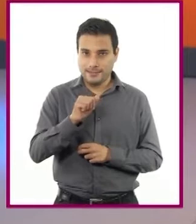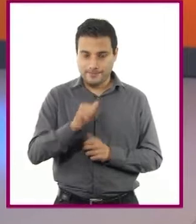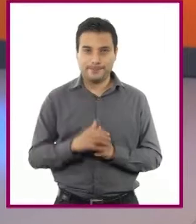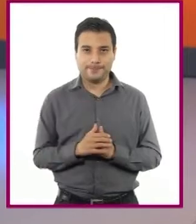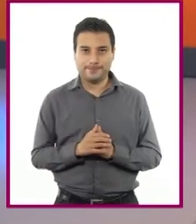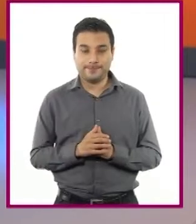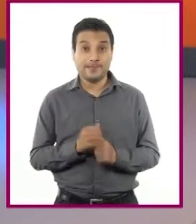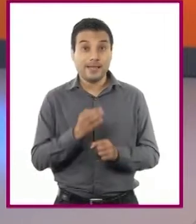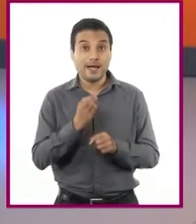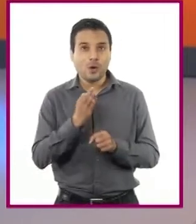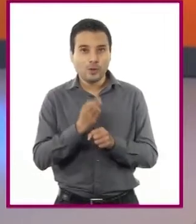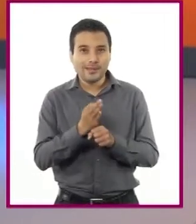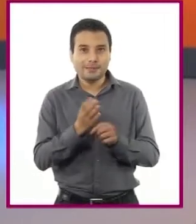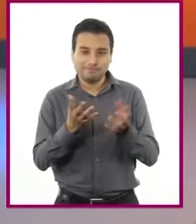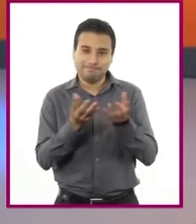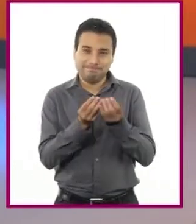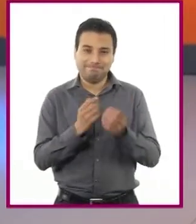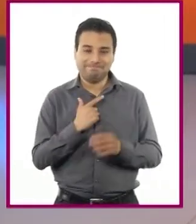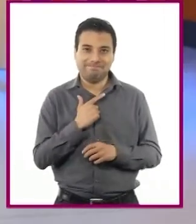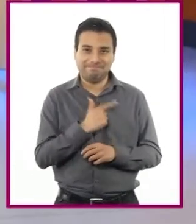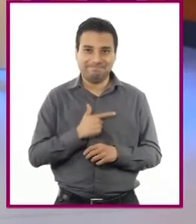compartir esta sesión con ustedes.